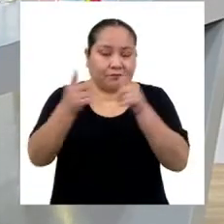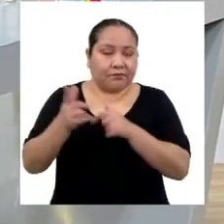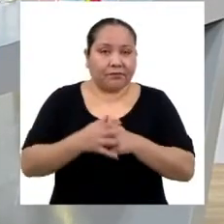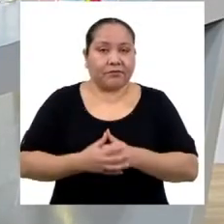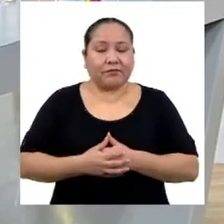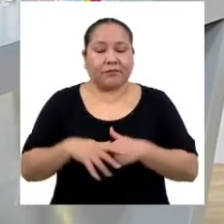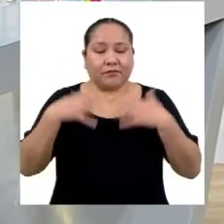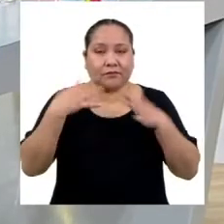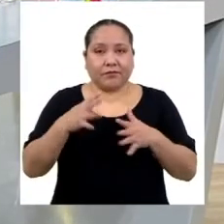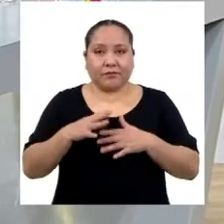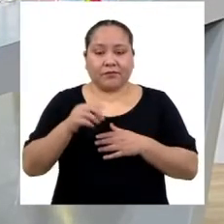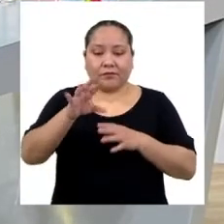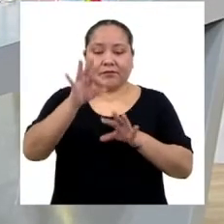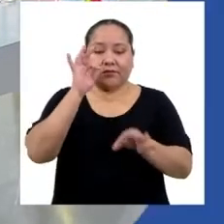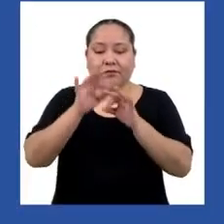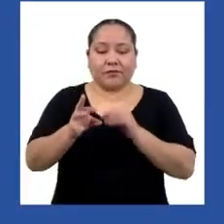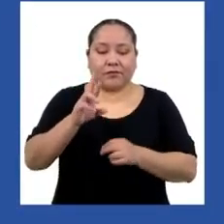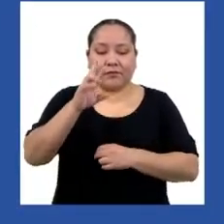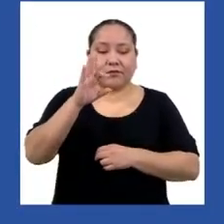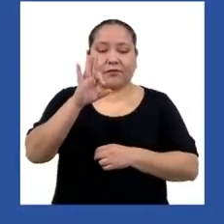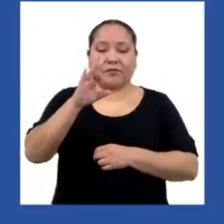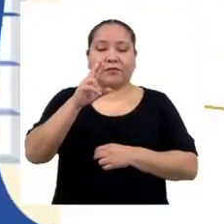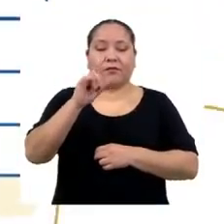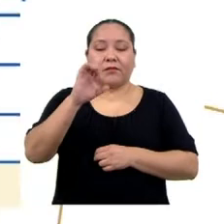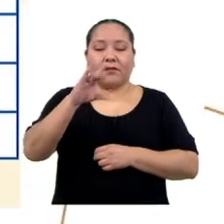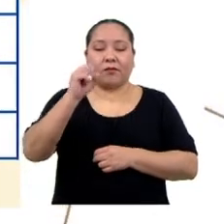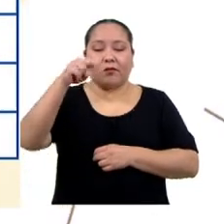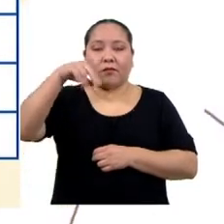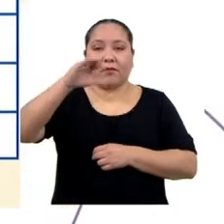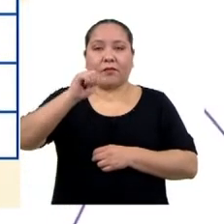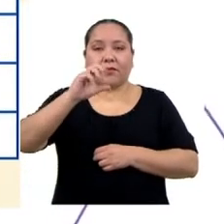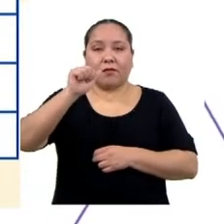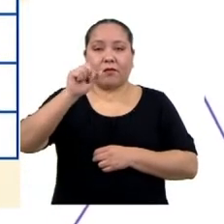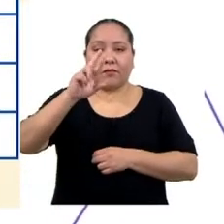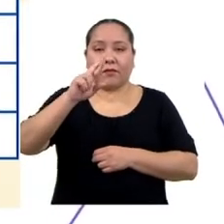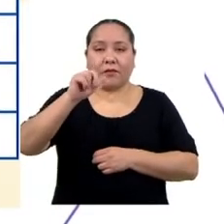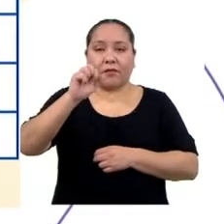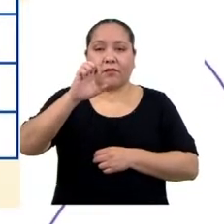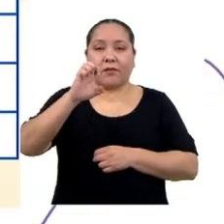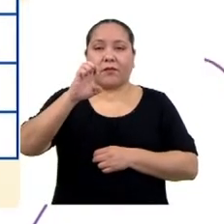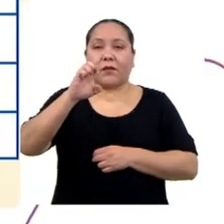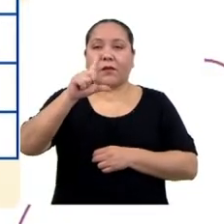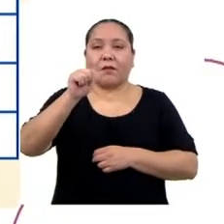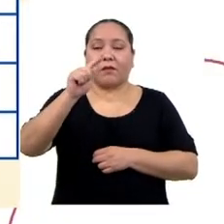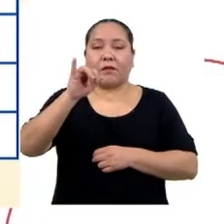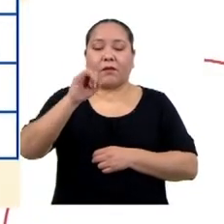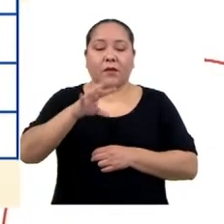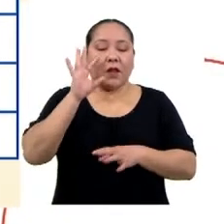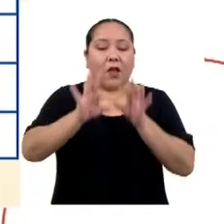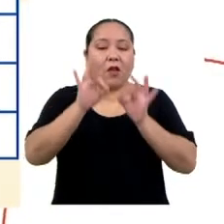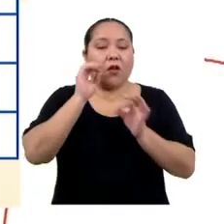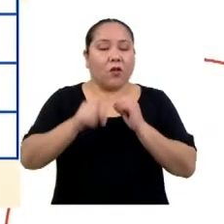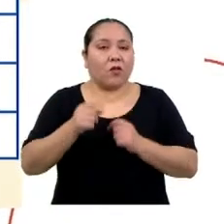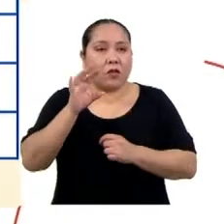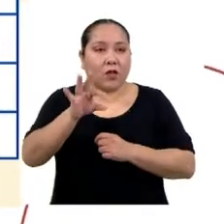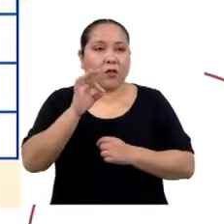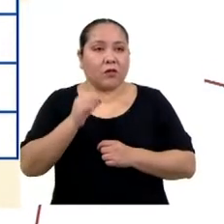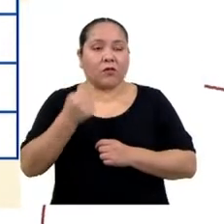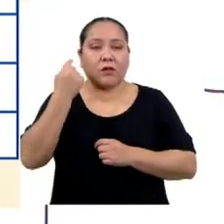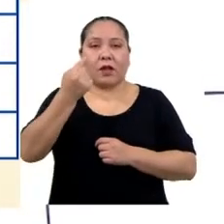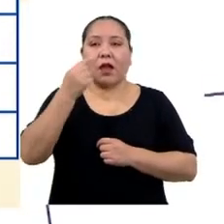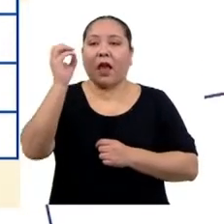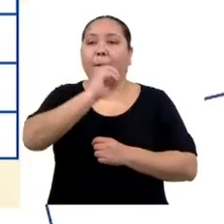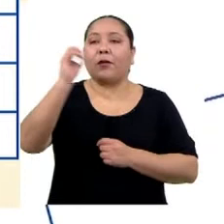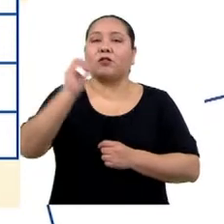¡Listo! Ya hallé la frecuencia relativa. Perfecto. Ahora debes encontrar la frecuencia relativa